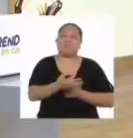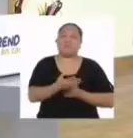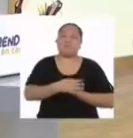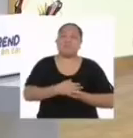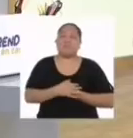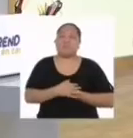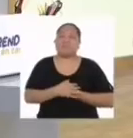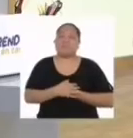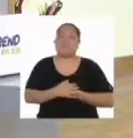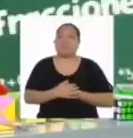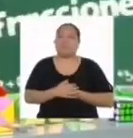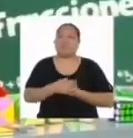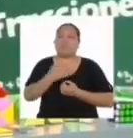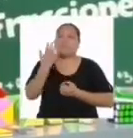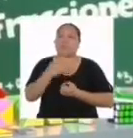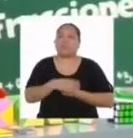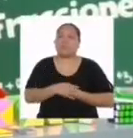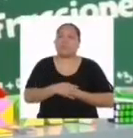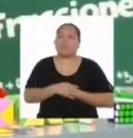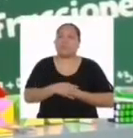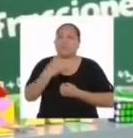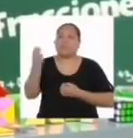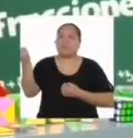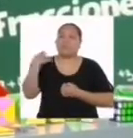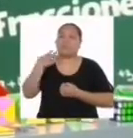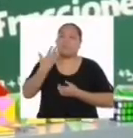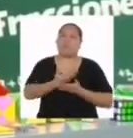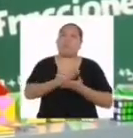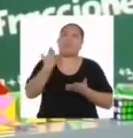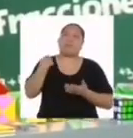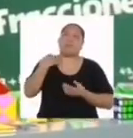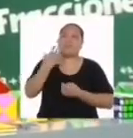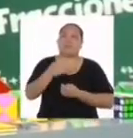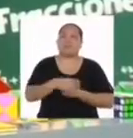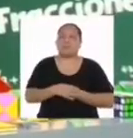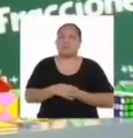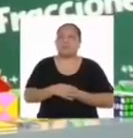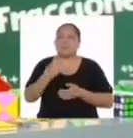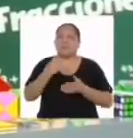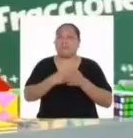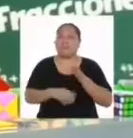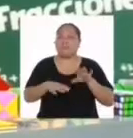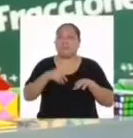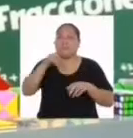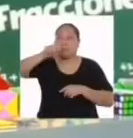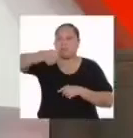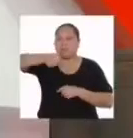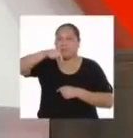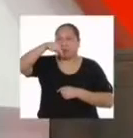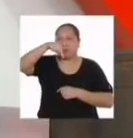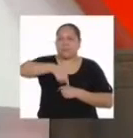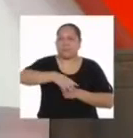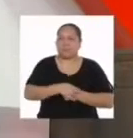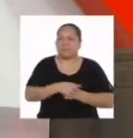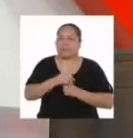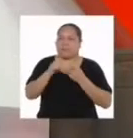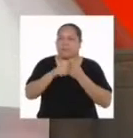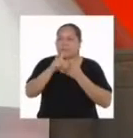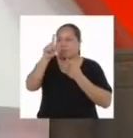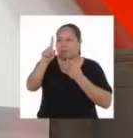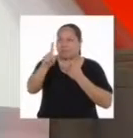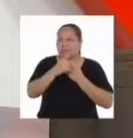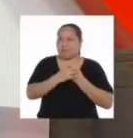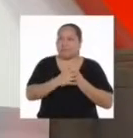pero ¿por qué no me lo dijiste antes? Además, ¿qué hace esta llave aquí? Número